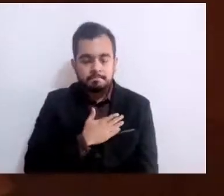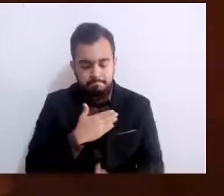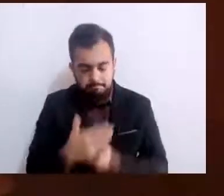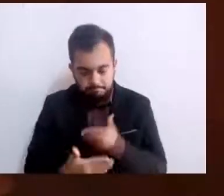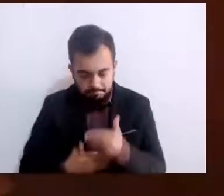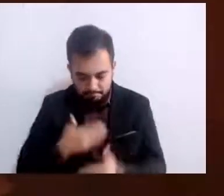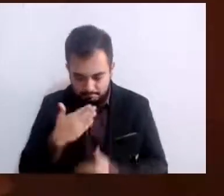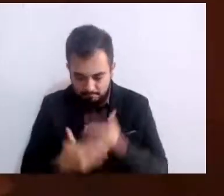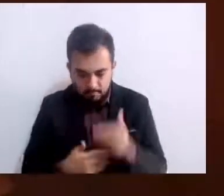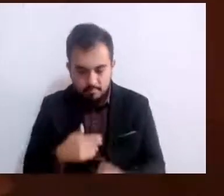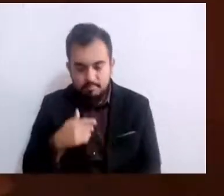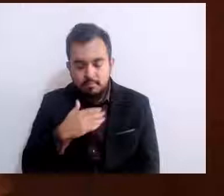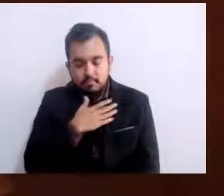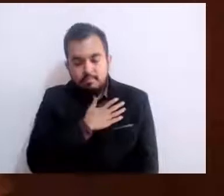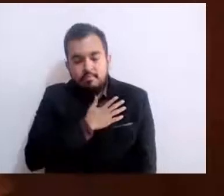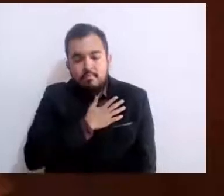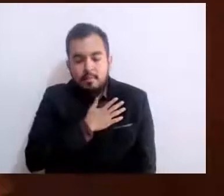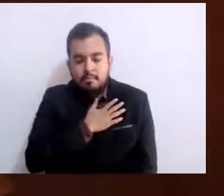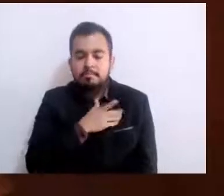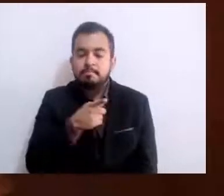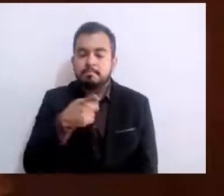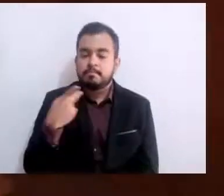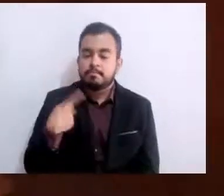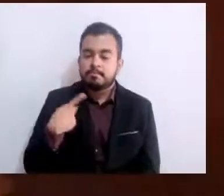familiares de la interna